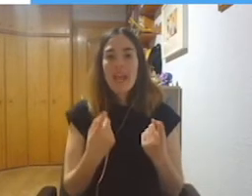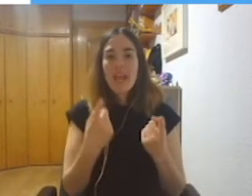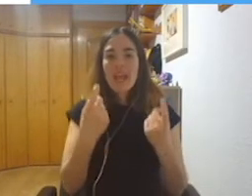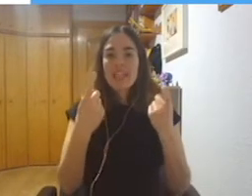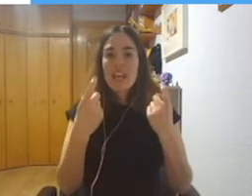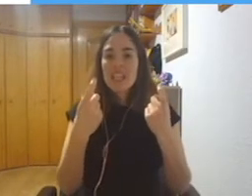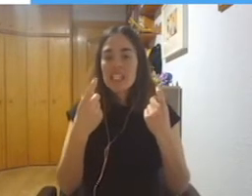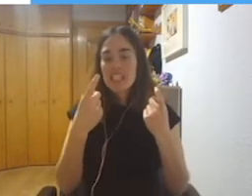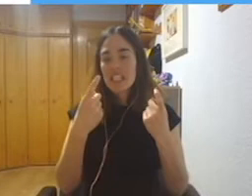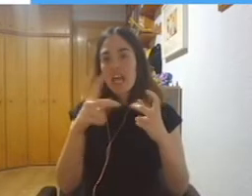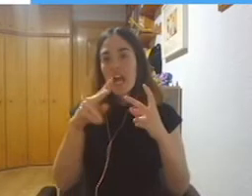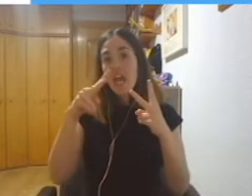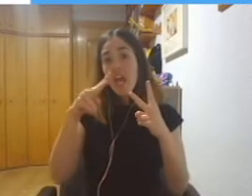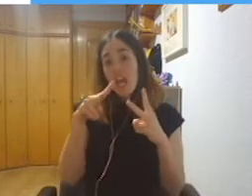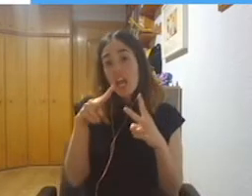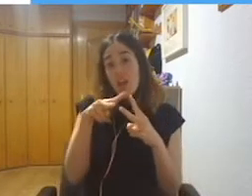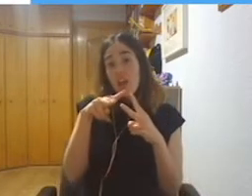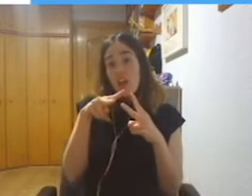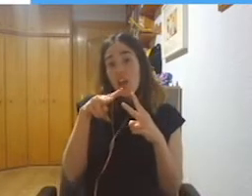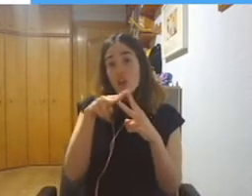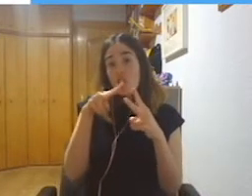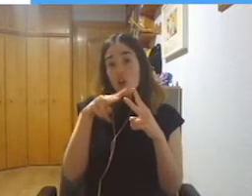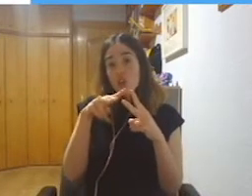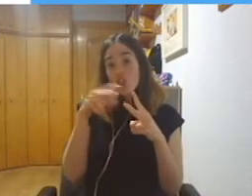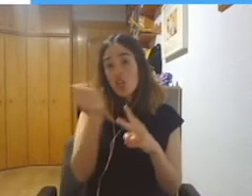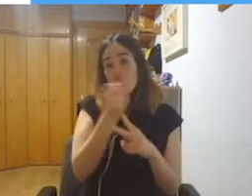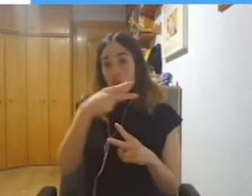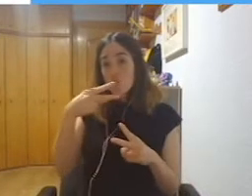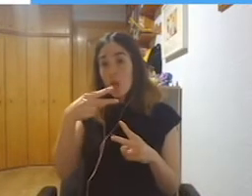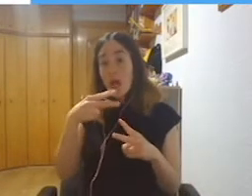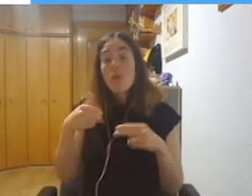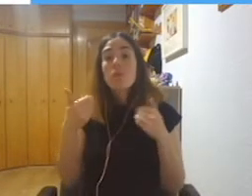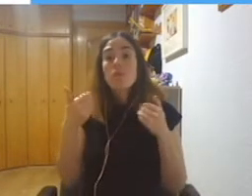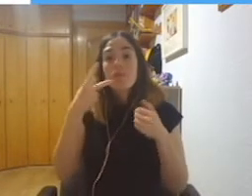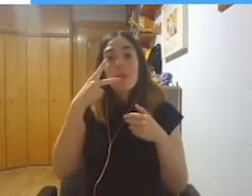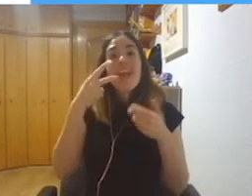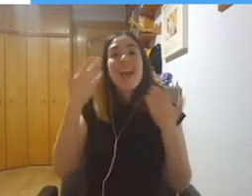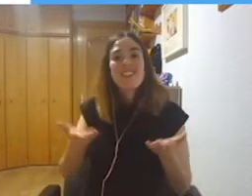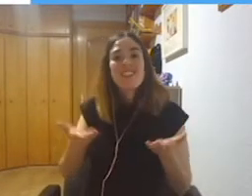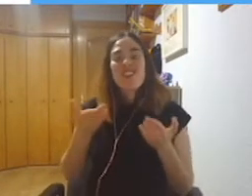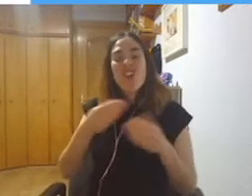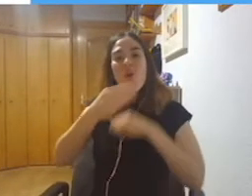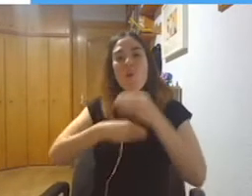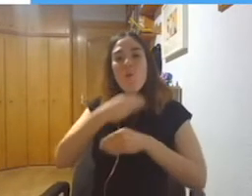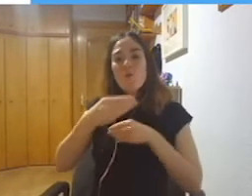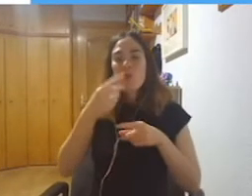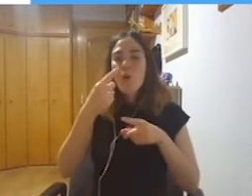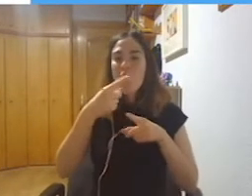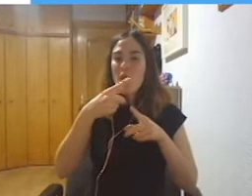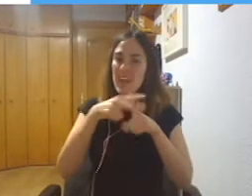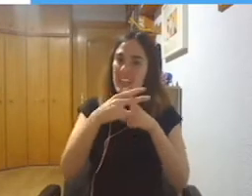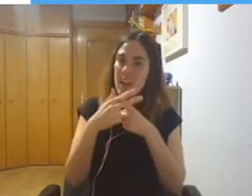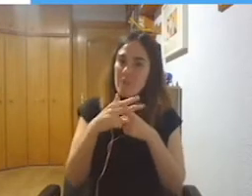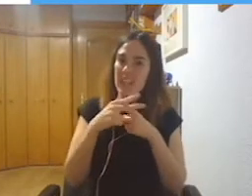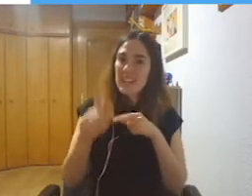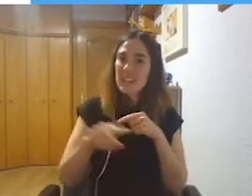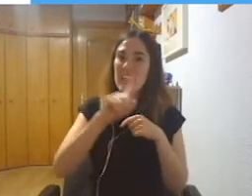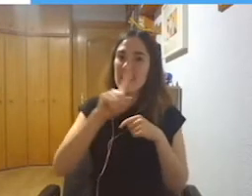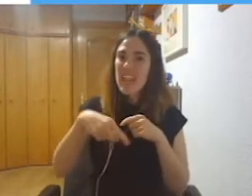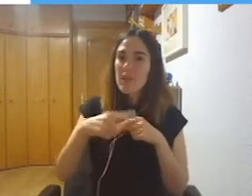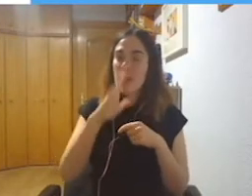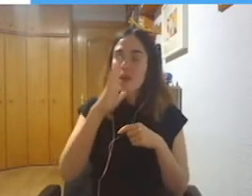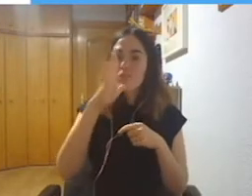los resultados. Entonces, utilizando esta herramienta, se llegó a una serie